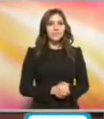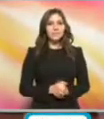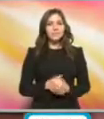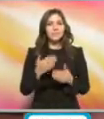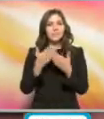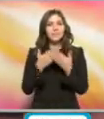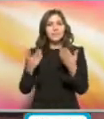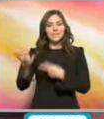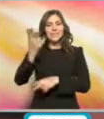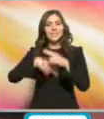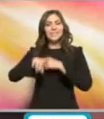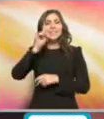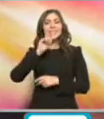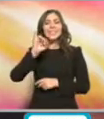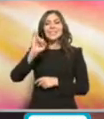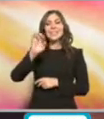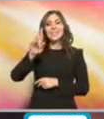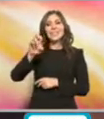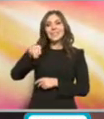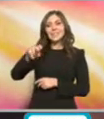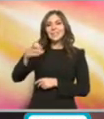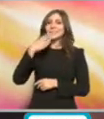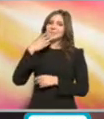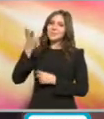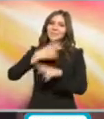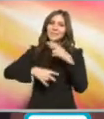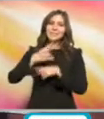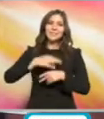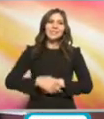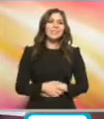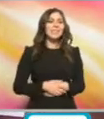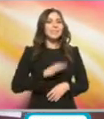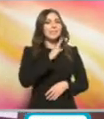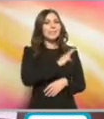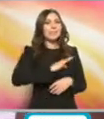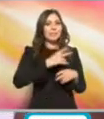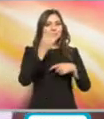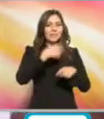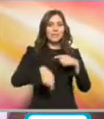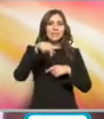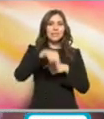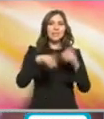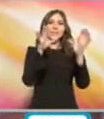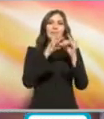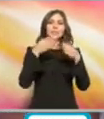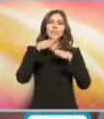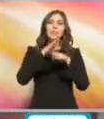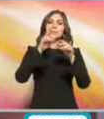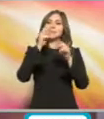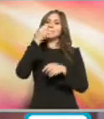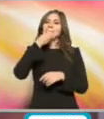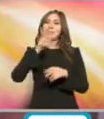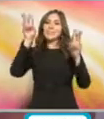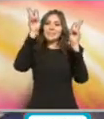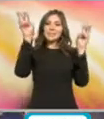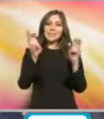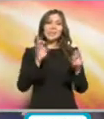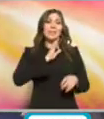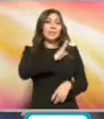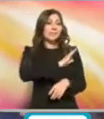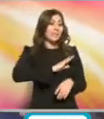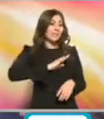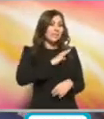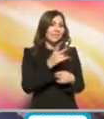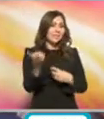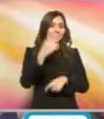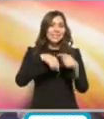Bueno, y por eso está con nosotros Irene Moreno, bienvenida. Ay, pues feliz de estar aquí para hablar de este gran tema. Felices nosotros de que estés aquí. Claro. No, muchas